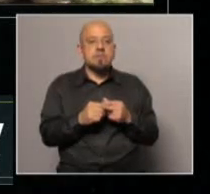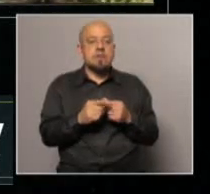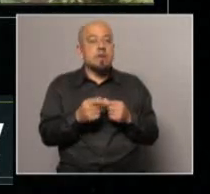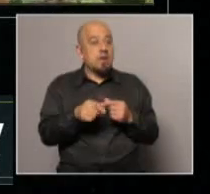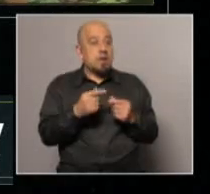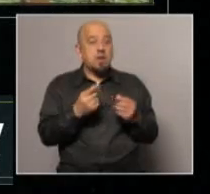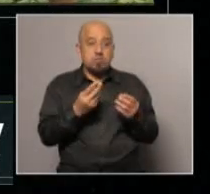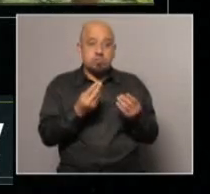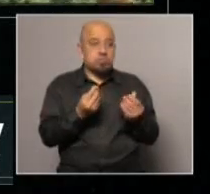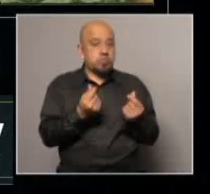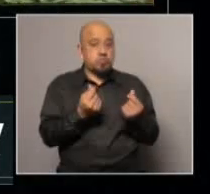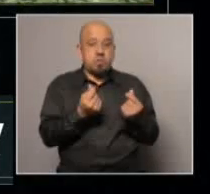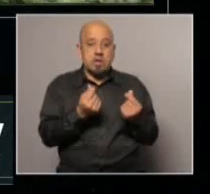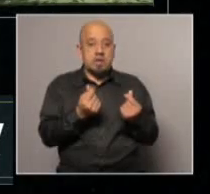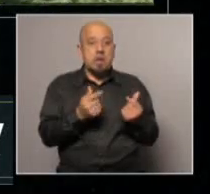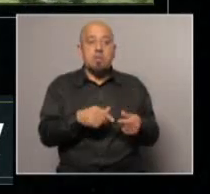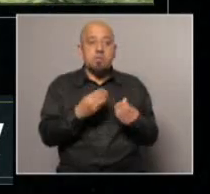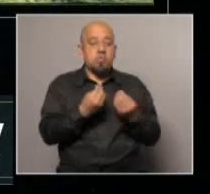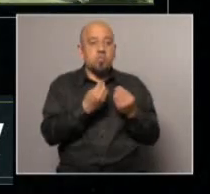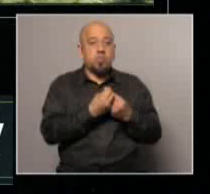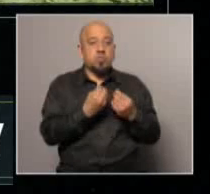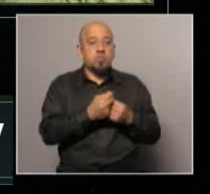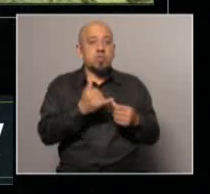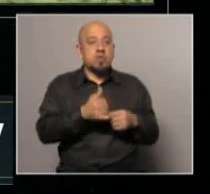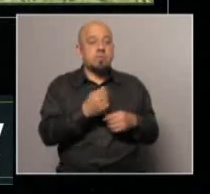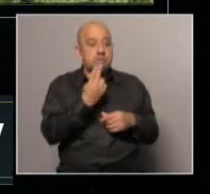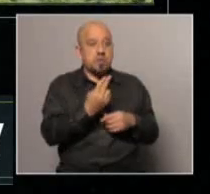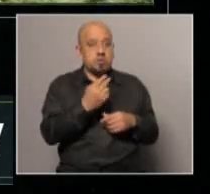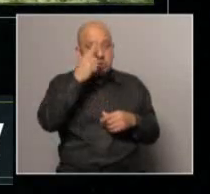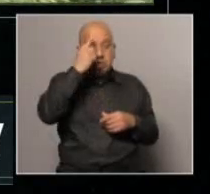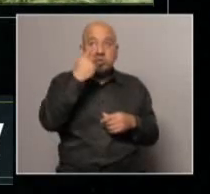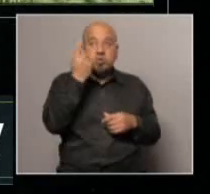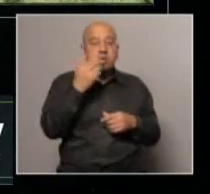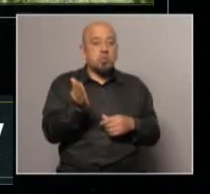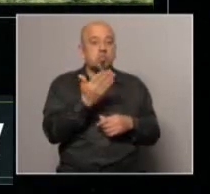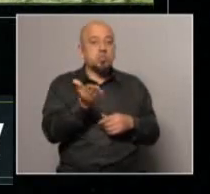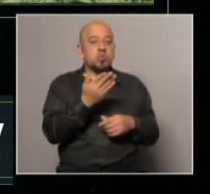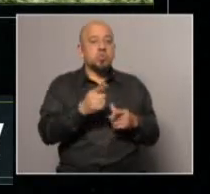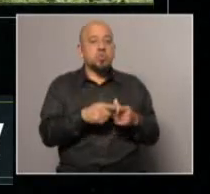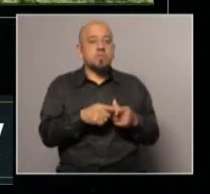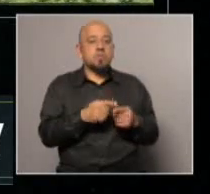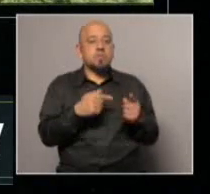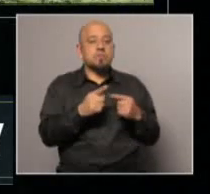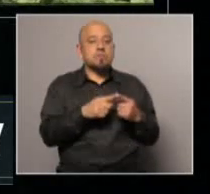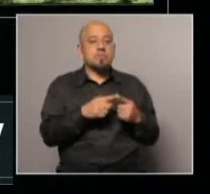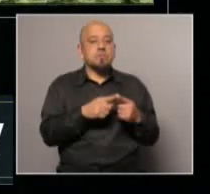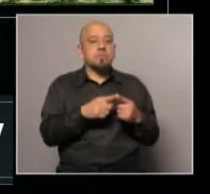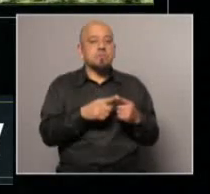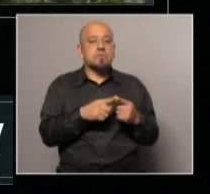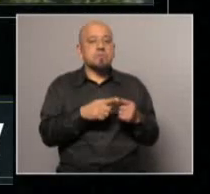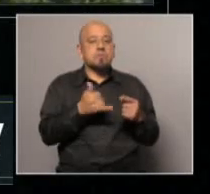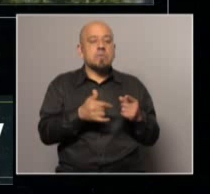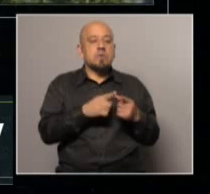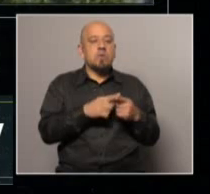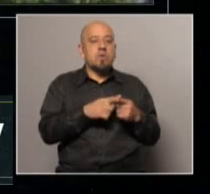multimegamillonario que cuando uno tiene una licencia internacional de producción, lo que tiene es, más allá del activo, tiene un